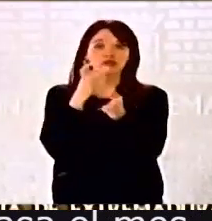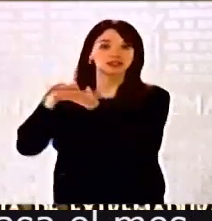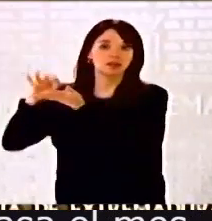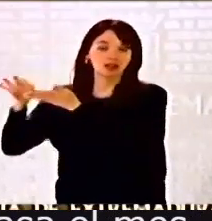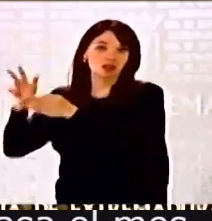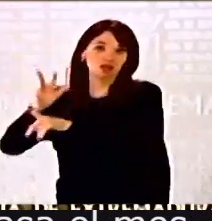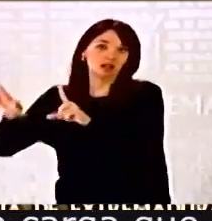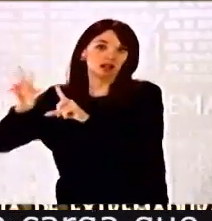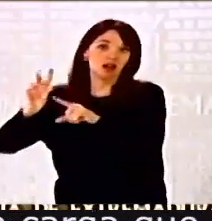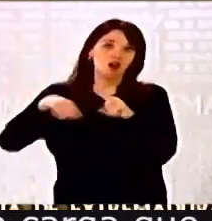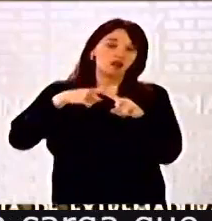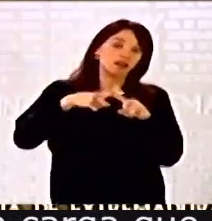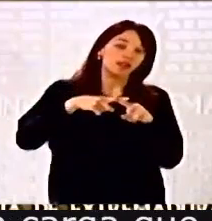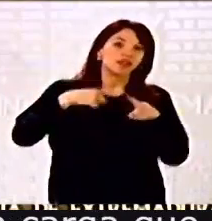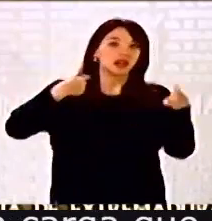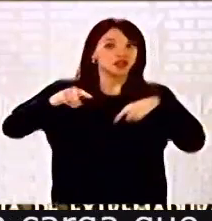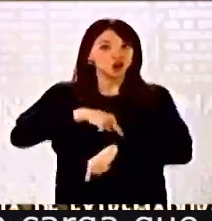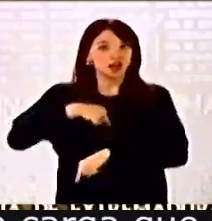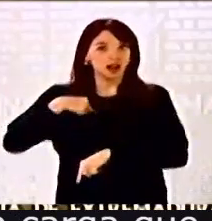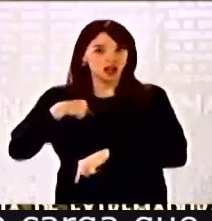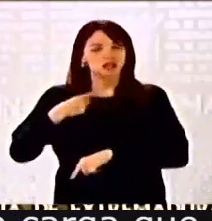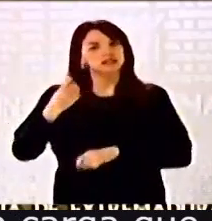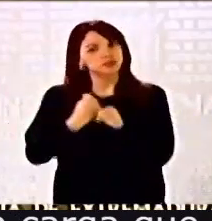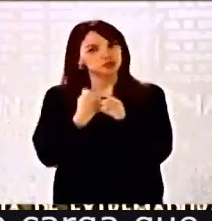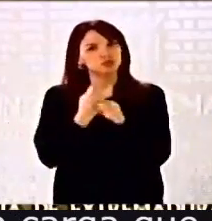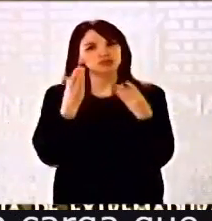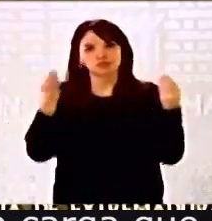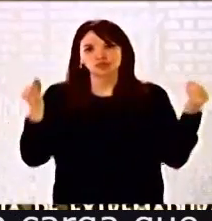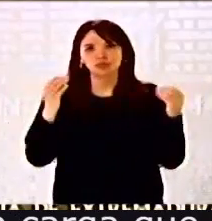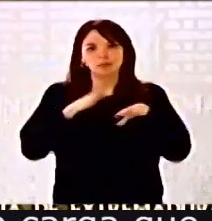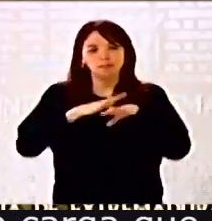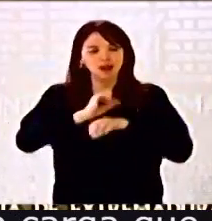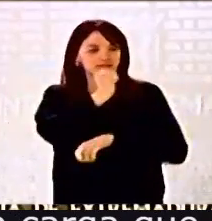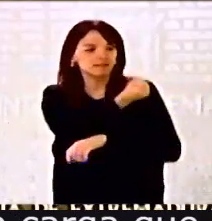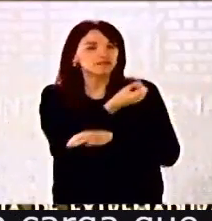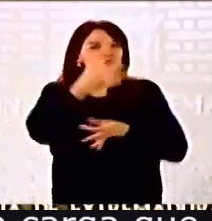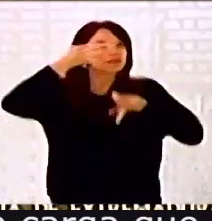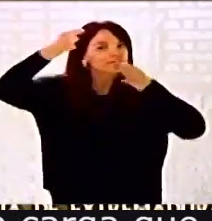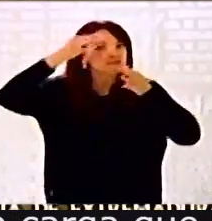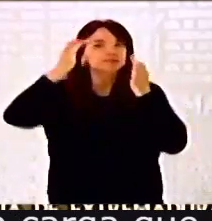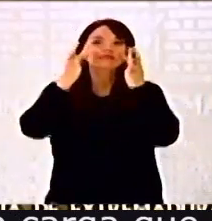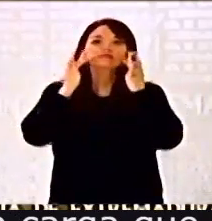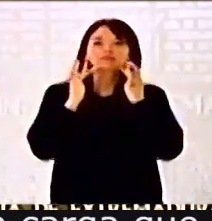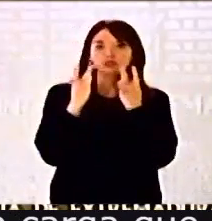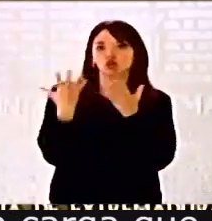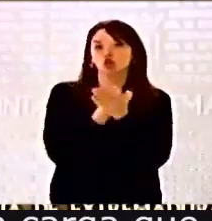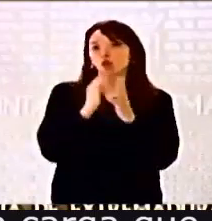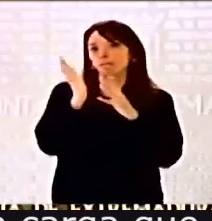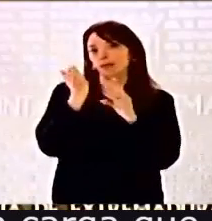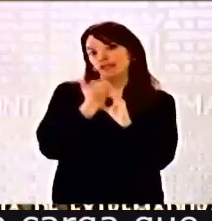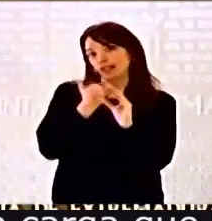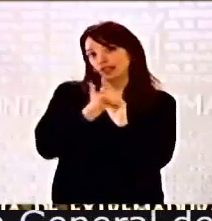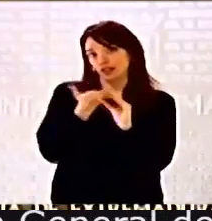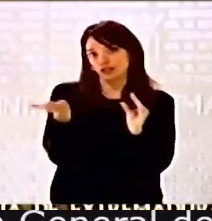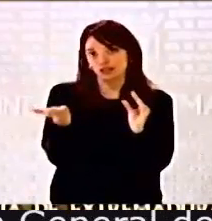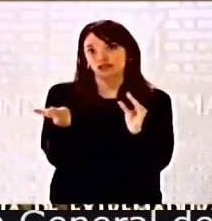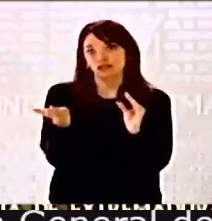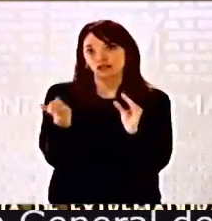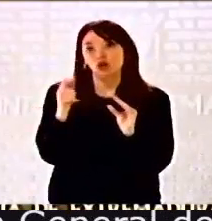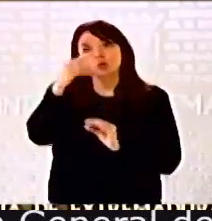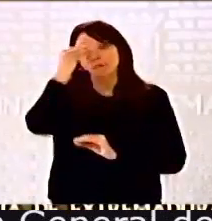General de Trabajo, para poder hacer los registros, el cribado y el filtrado de todos los expedientes que están entrando. Piensa además que